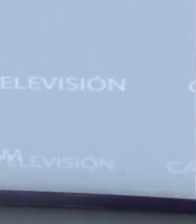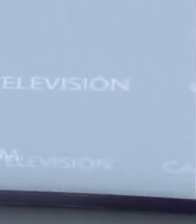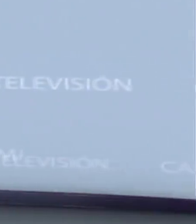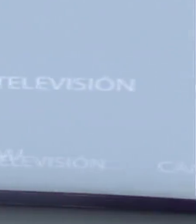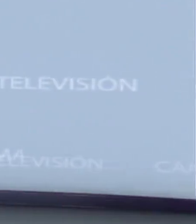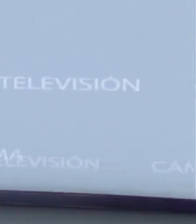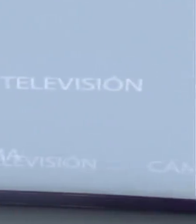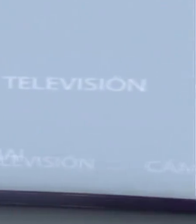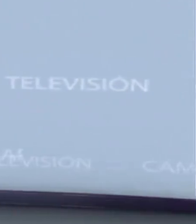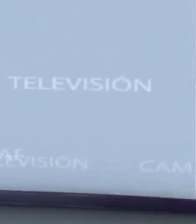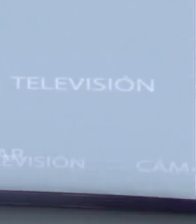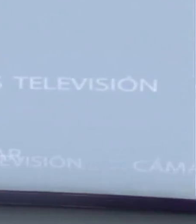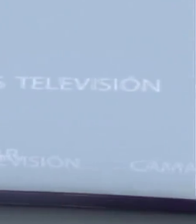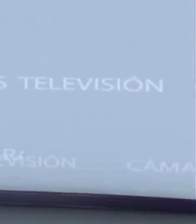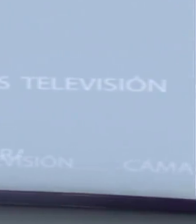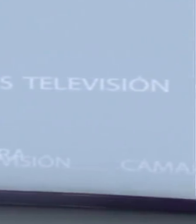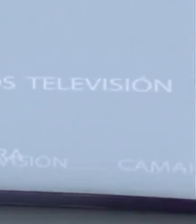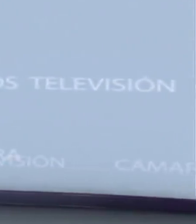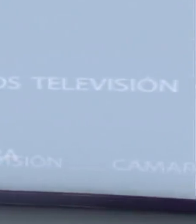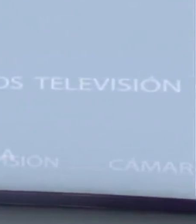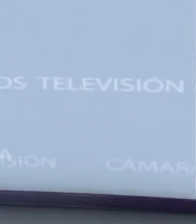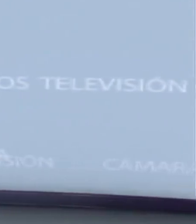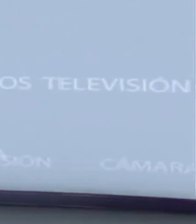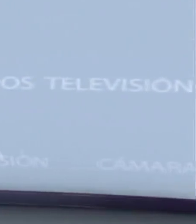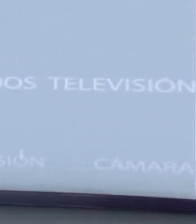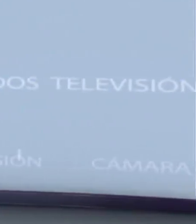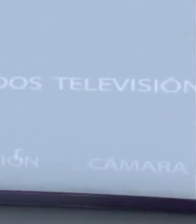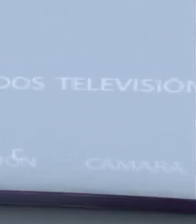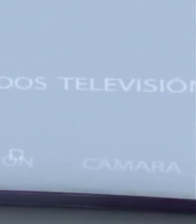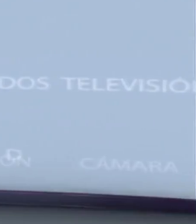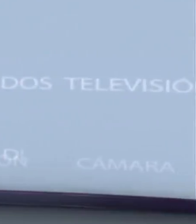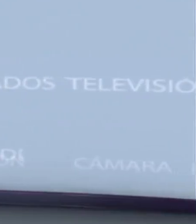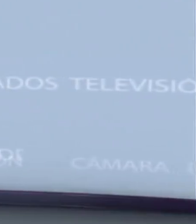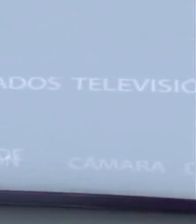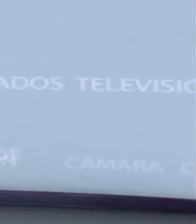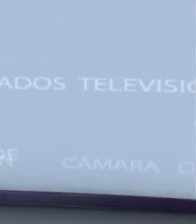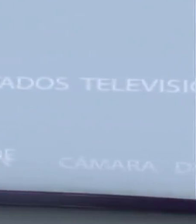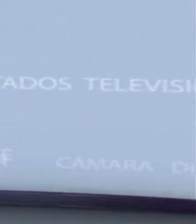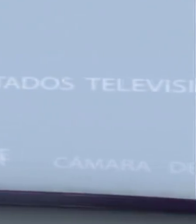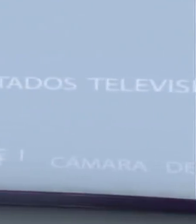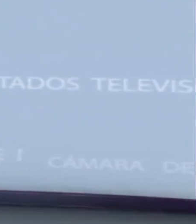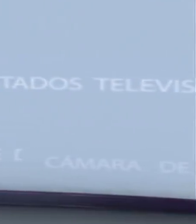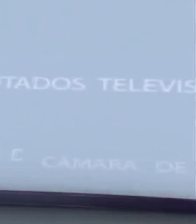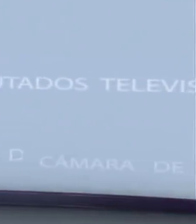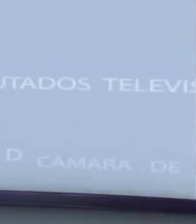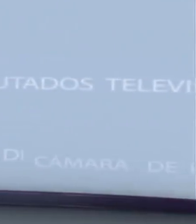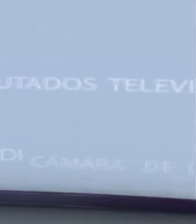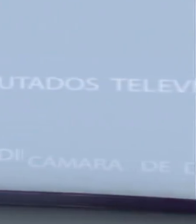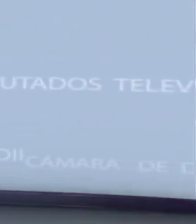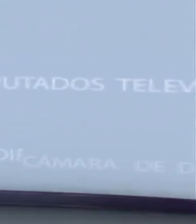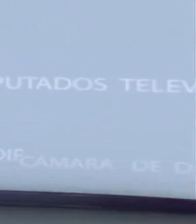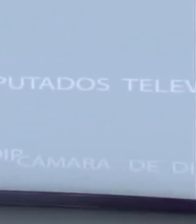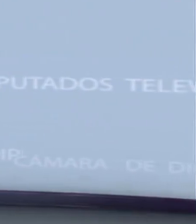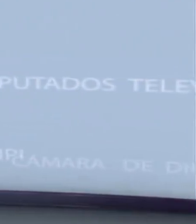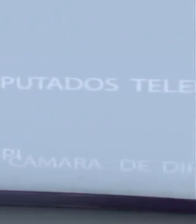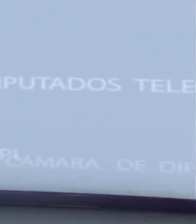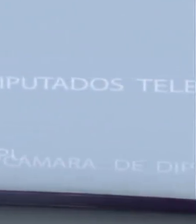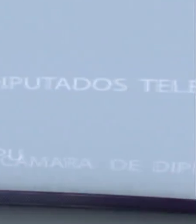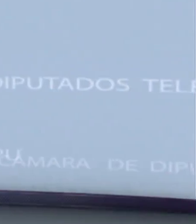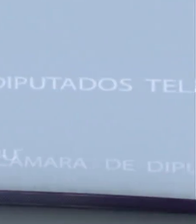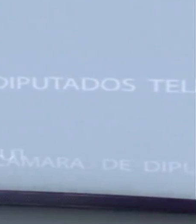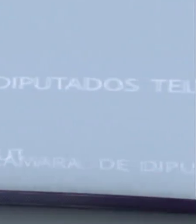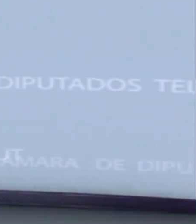el objeto de la jornada especial en sala celebrada la tarde del lunes 23 de enero fue ejercer la facultad parlamentaria conocida como